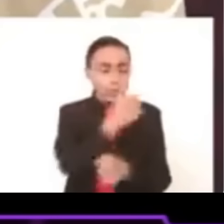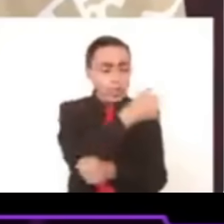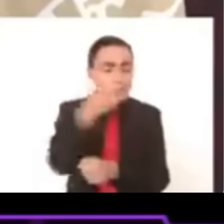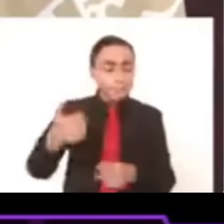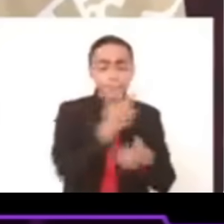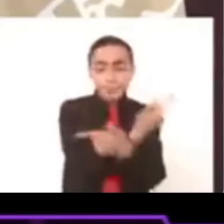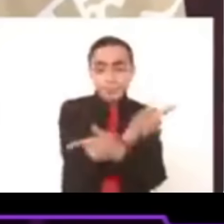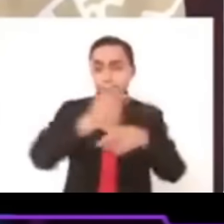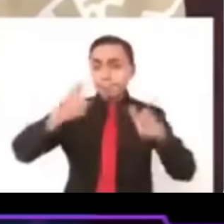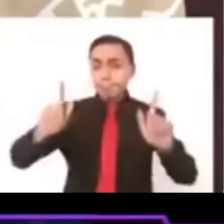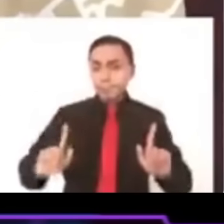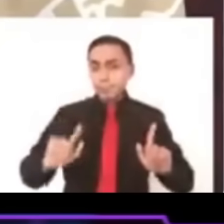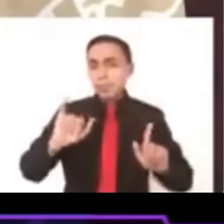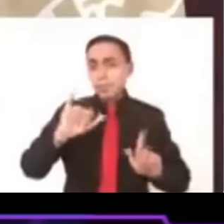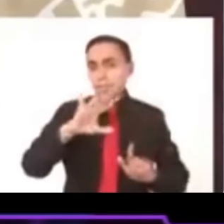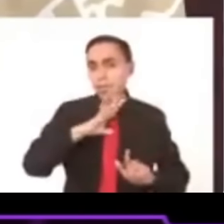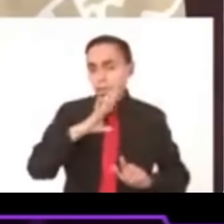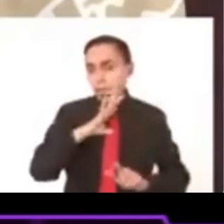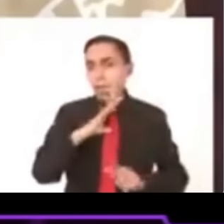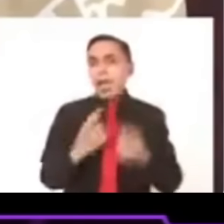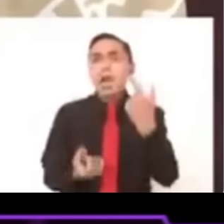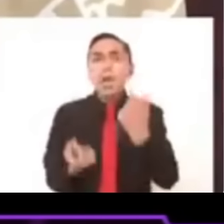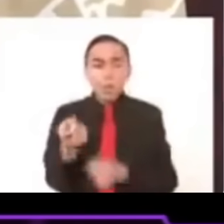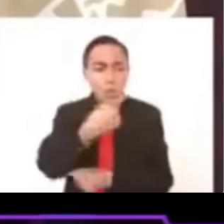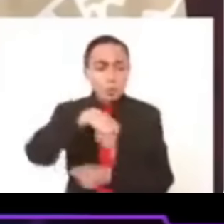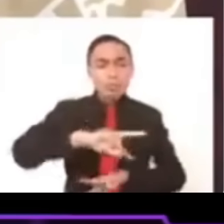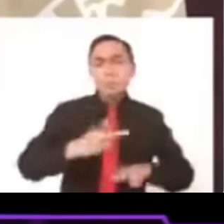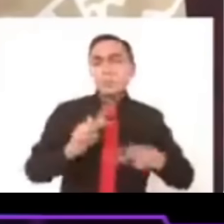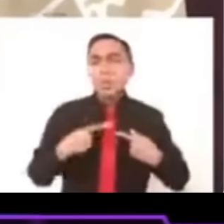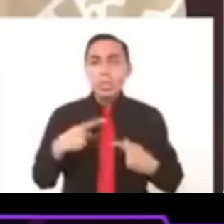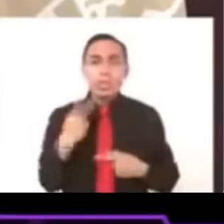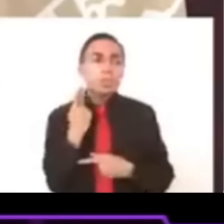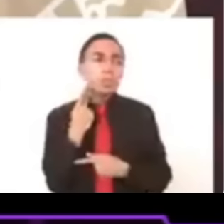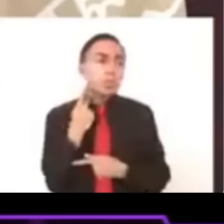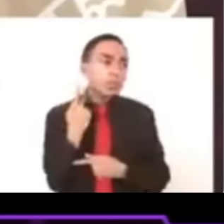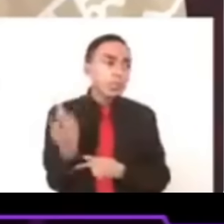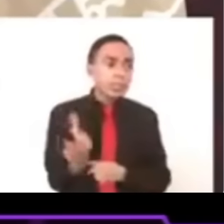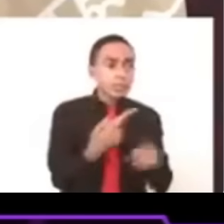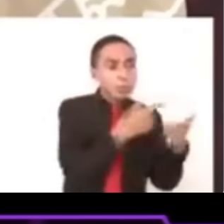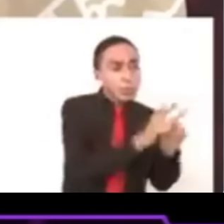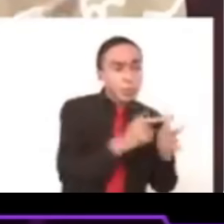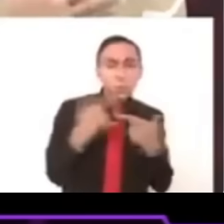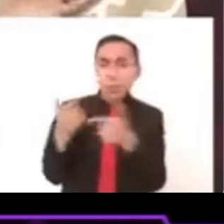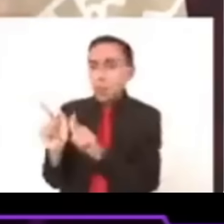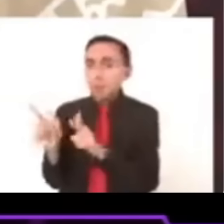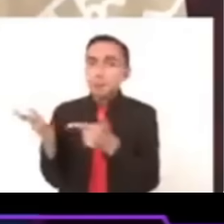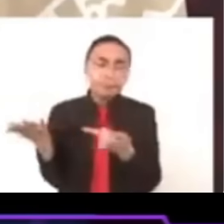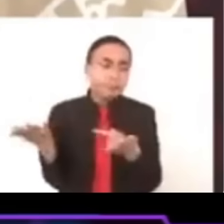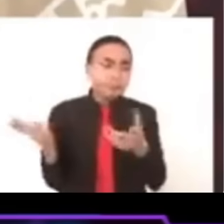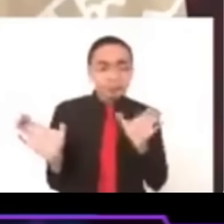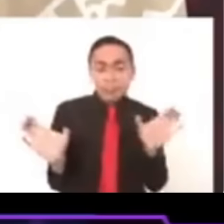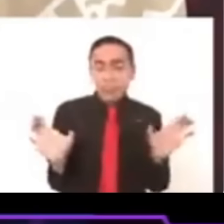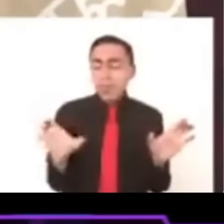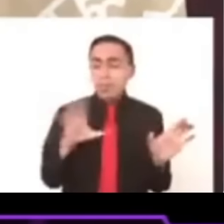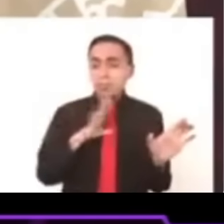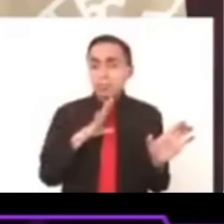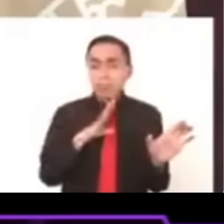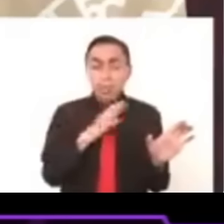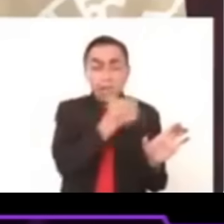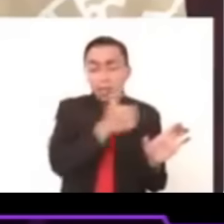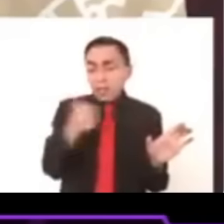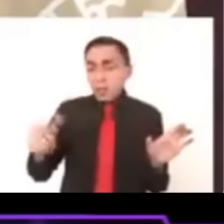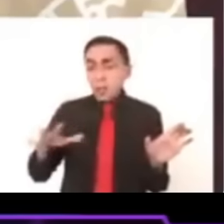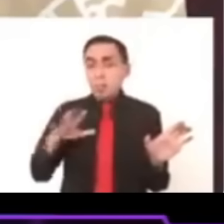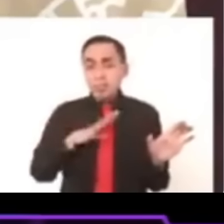libertad y hay muchos personajes de unas fuerzas políticas y de las otras, de un bloque y del otro, que